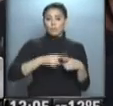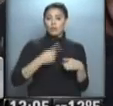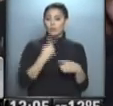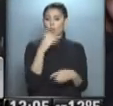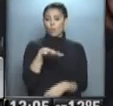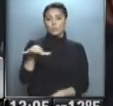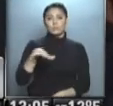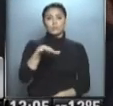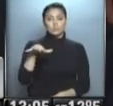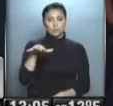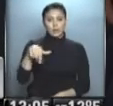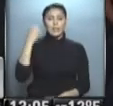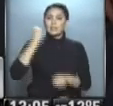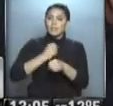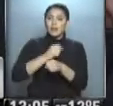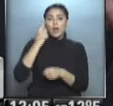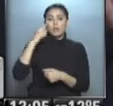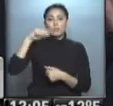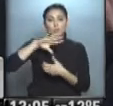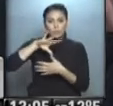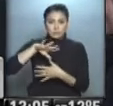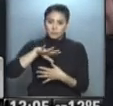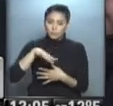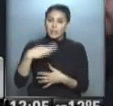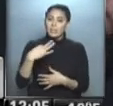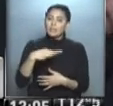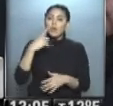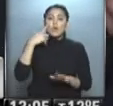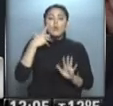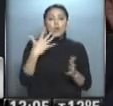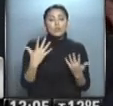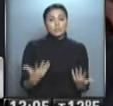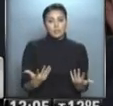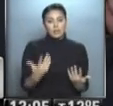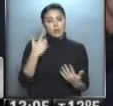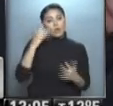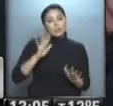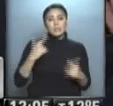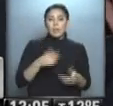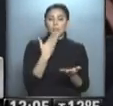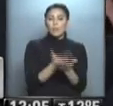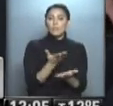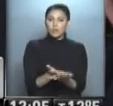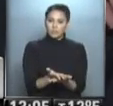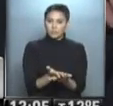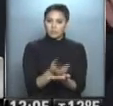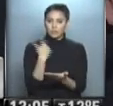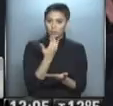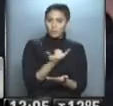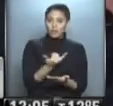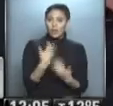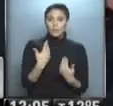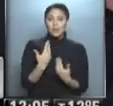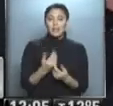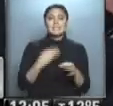distrito local que trabajó en Loma de Zamora y que tiene que ir conociéndome, ir conociendo la propuesta que tenemos para llevar